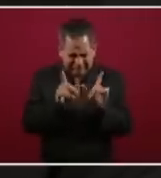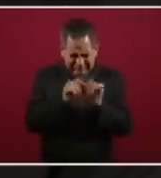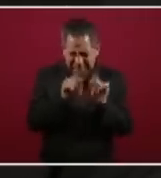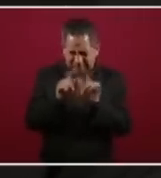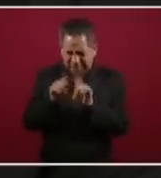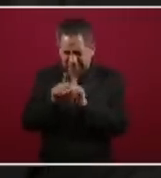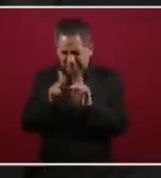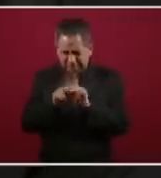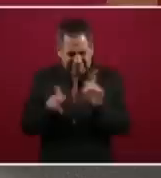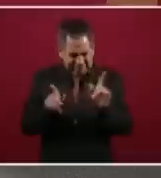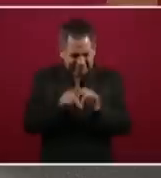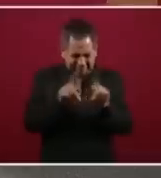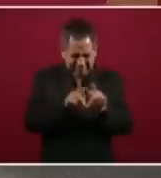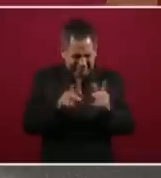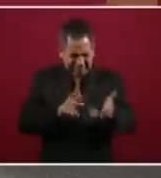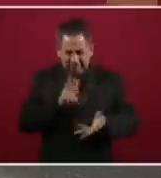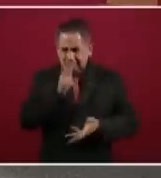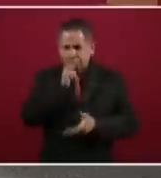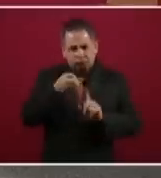en